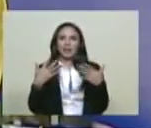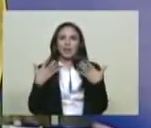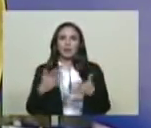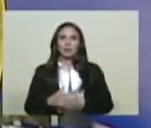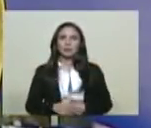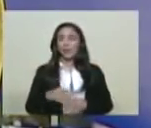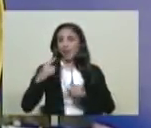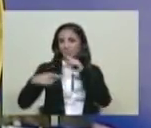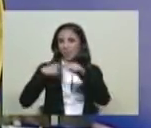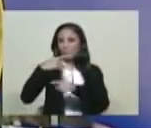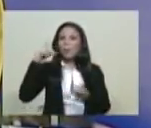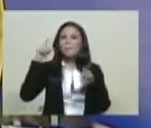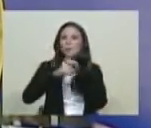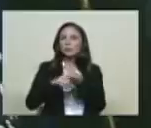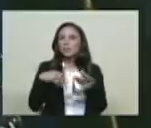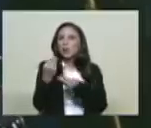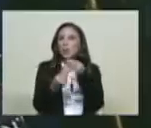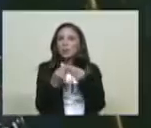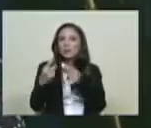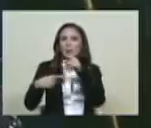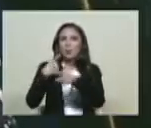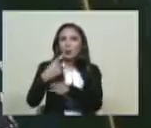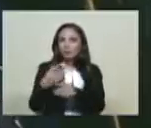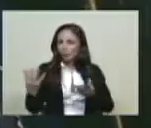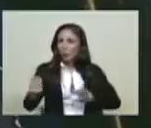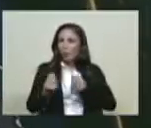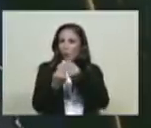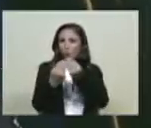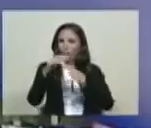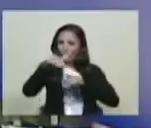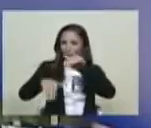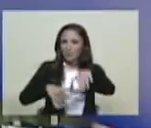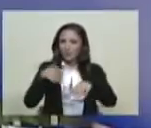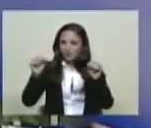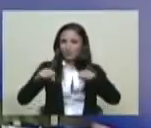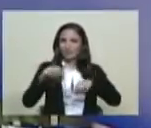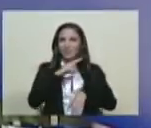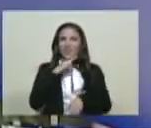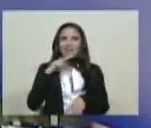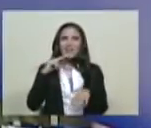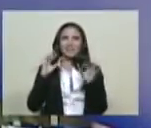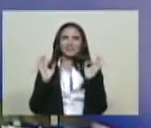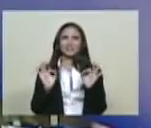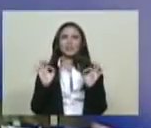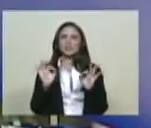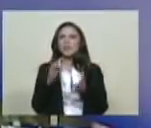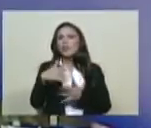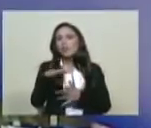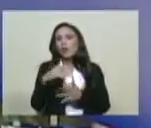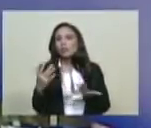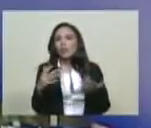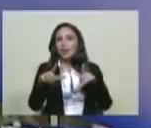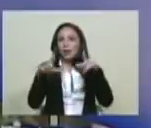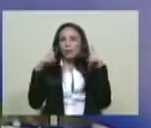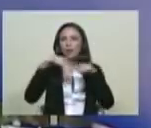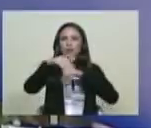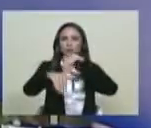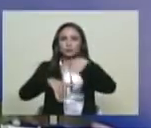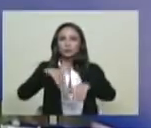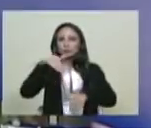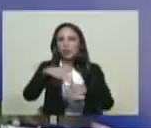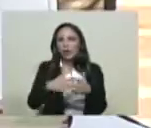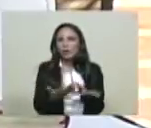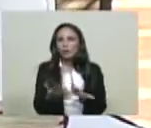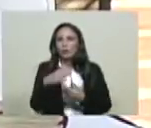a hacer después? ¿Nos vamos para la playa? Nos echamos un bañito de playa. ¿Dónde podemos bañarnos, gobernador? ¿Camurichico?